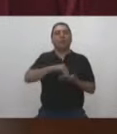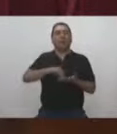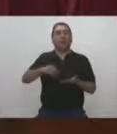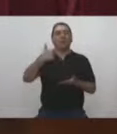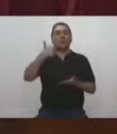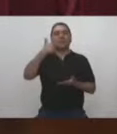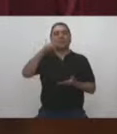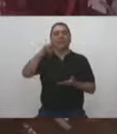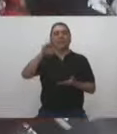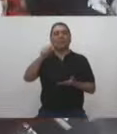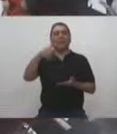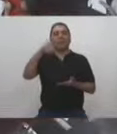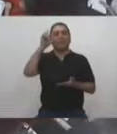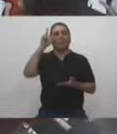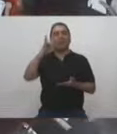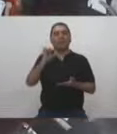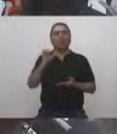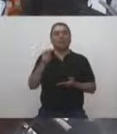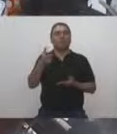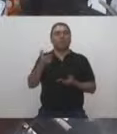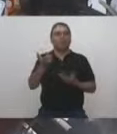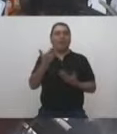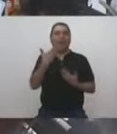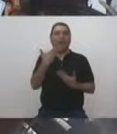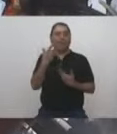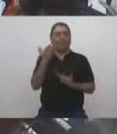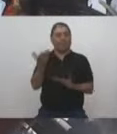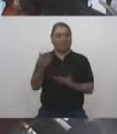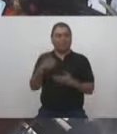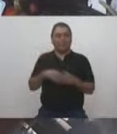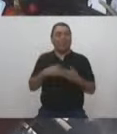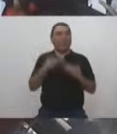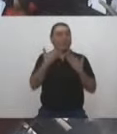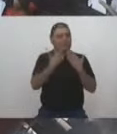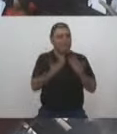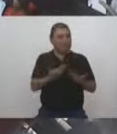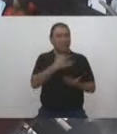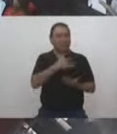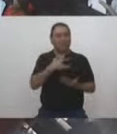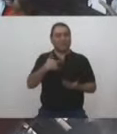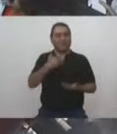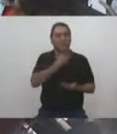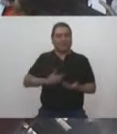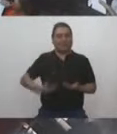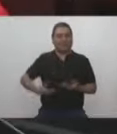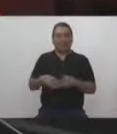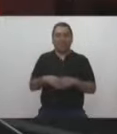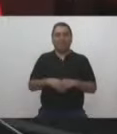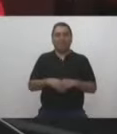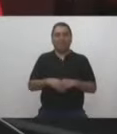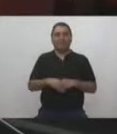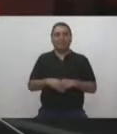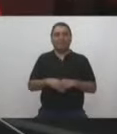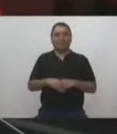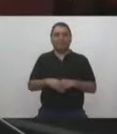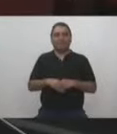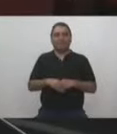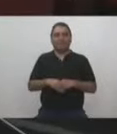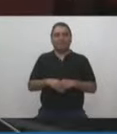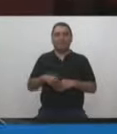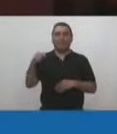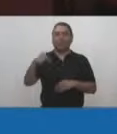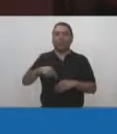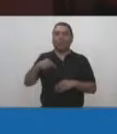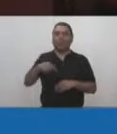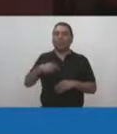Sí, claro. Igual. Sí, lo tenemos. Hay algunos que se utilizan más que otros, yo utilizo bastante poco porque estoy cerca, pero